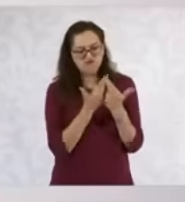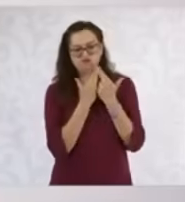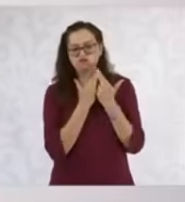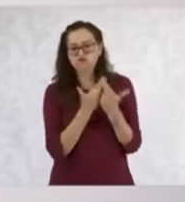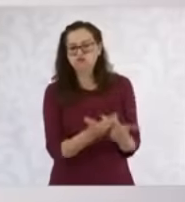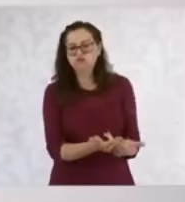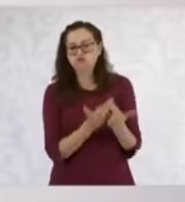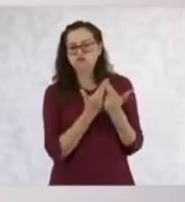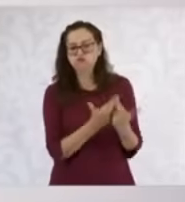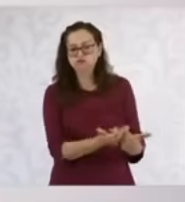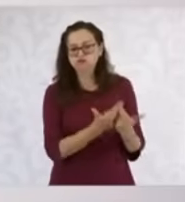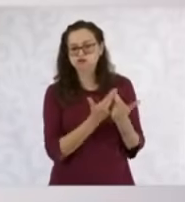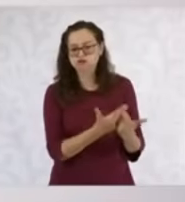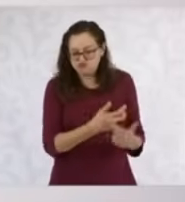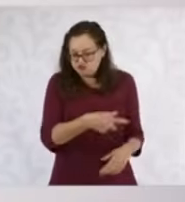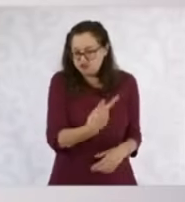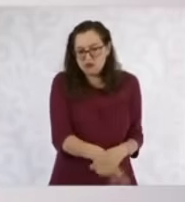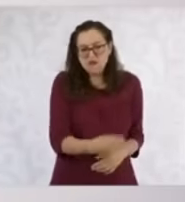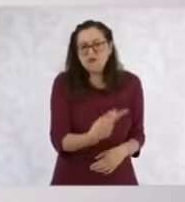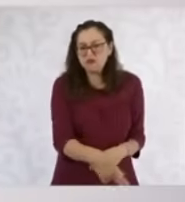de los gobiernos,